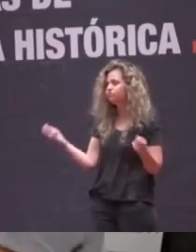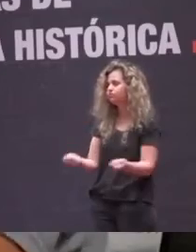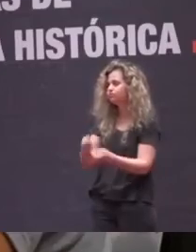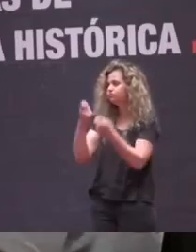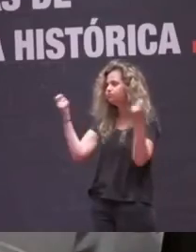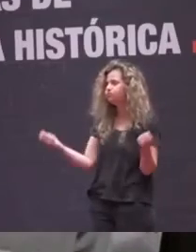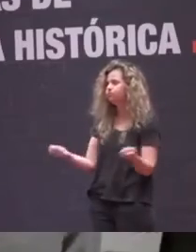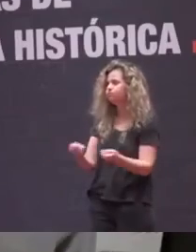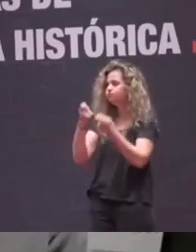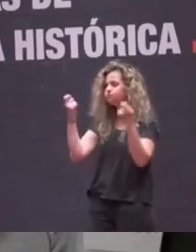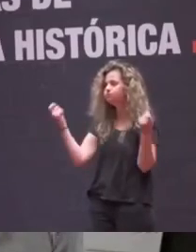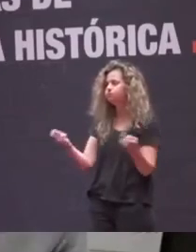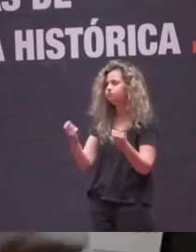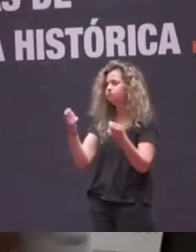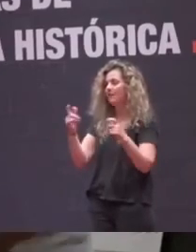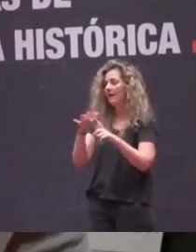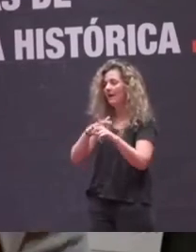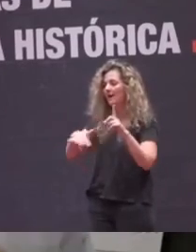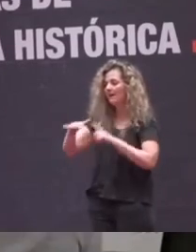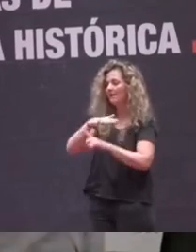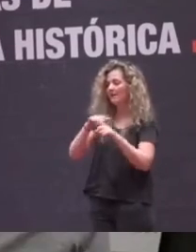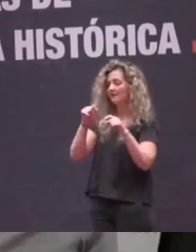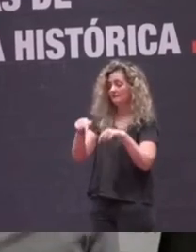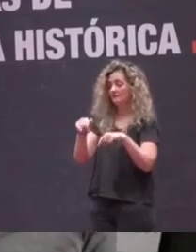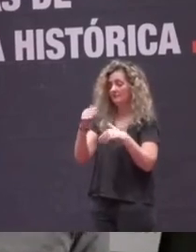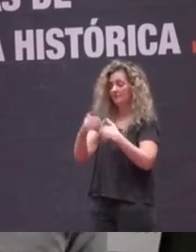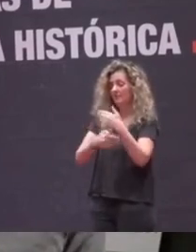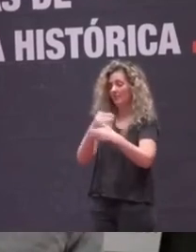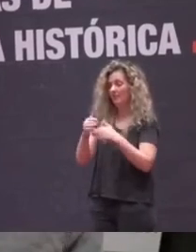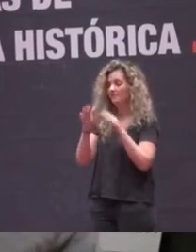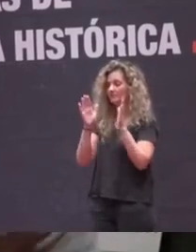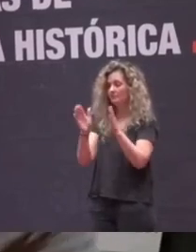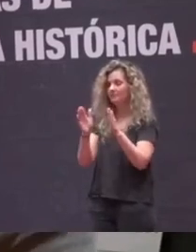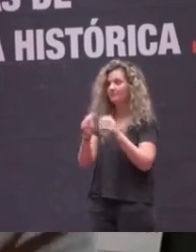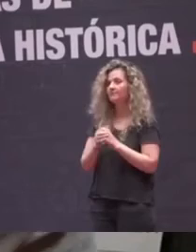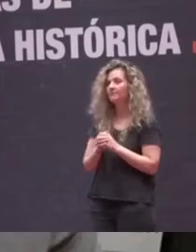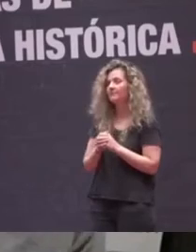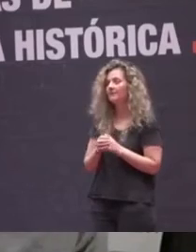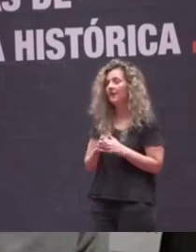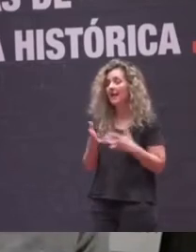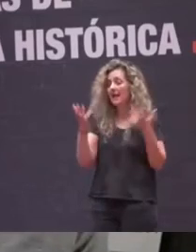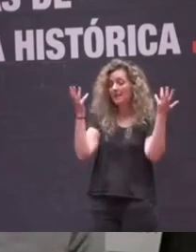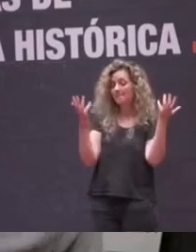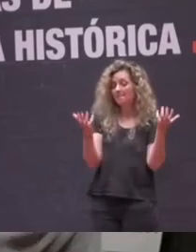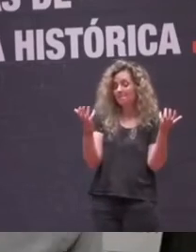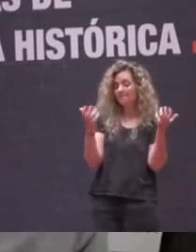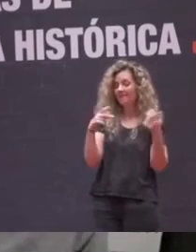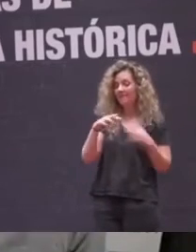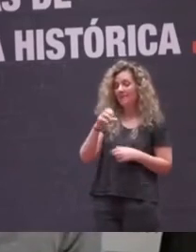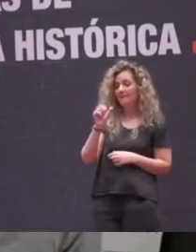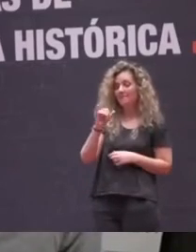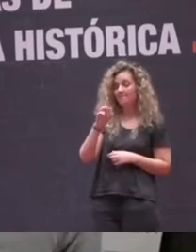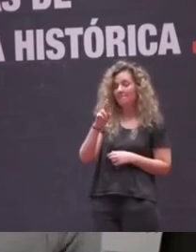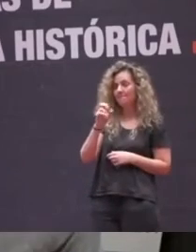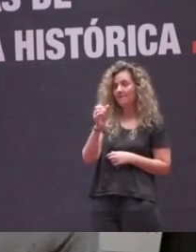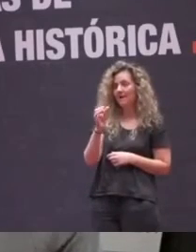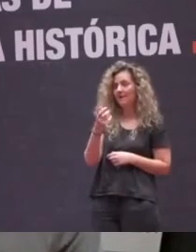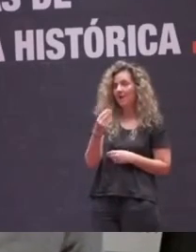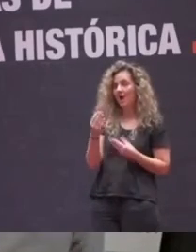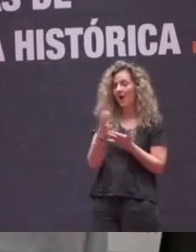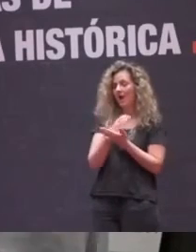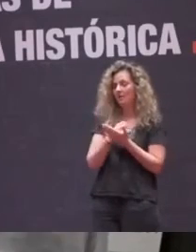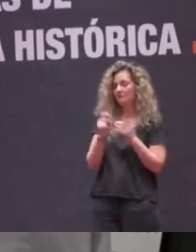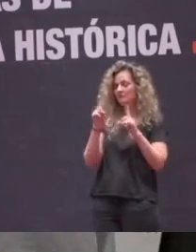mediático alrededor de ese proceso, ¿no? E no Pazo de Minas querían facelo pues, ao contrario, ¿no? Es decir, con todo tipo